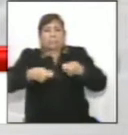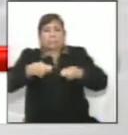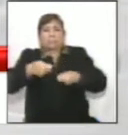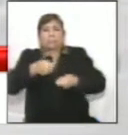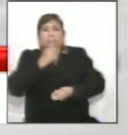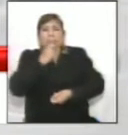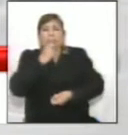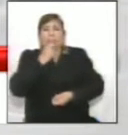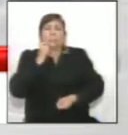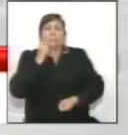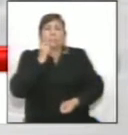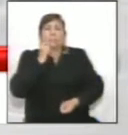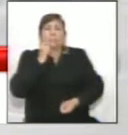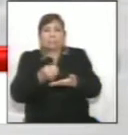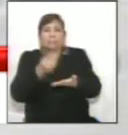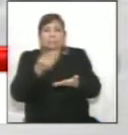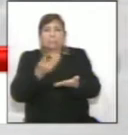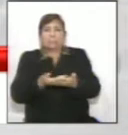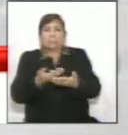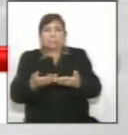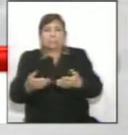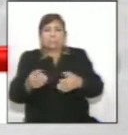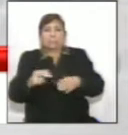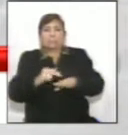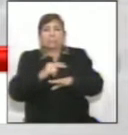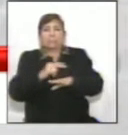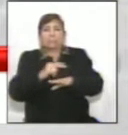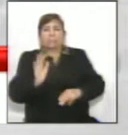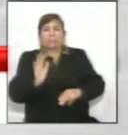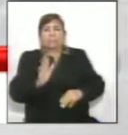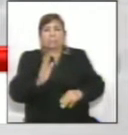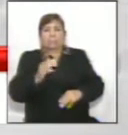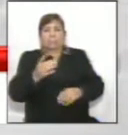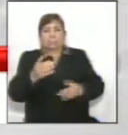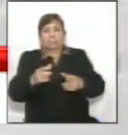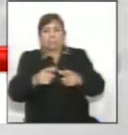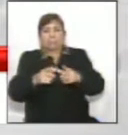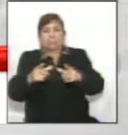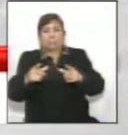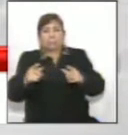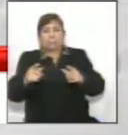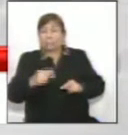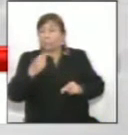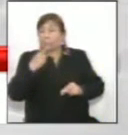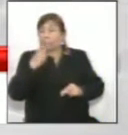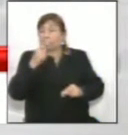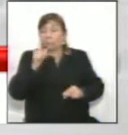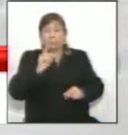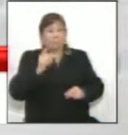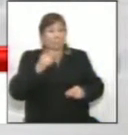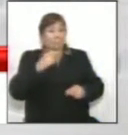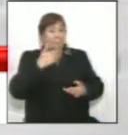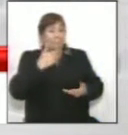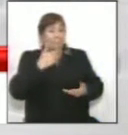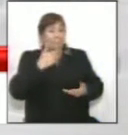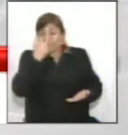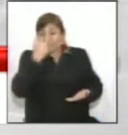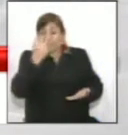la extracción de los recursos naturales de sus territorios. Pero como esto no es así, vemos a las